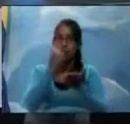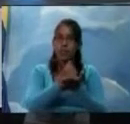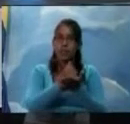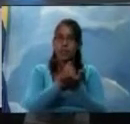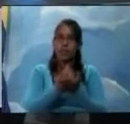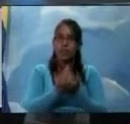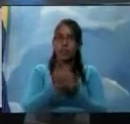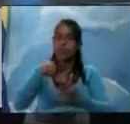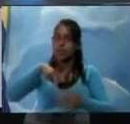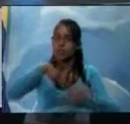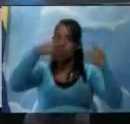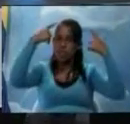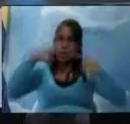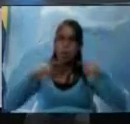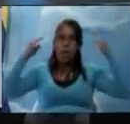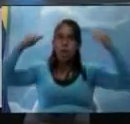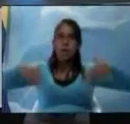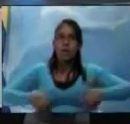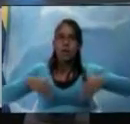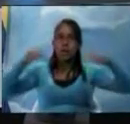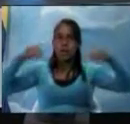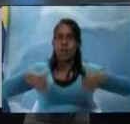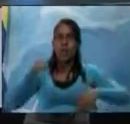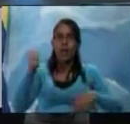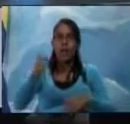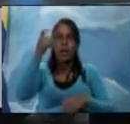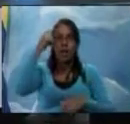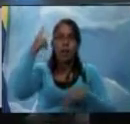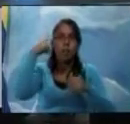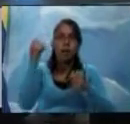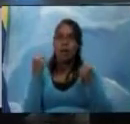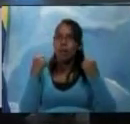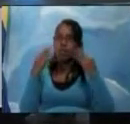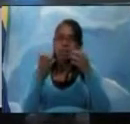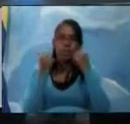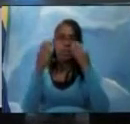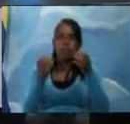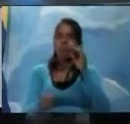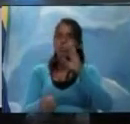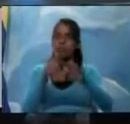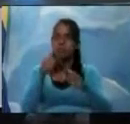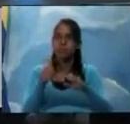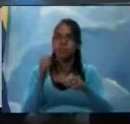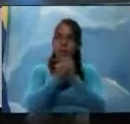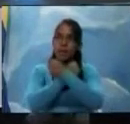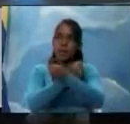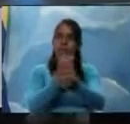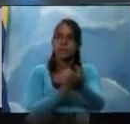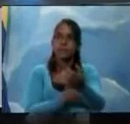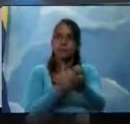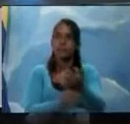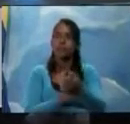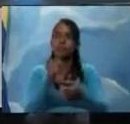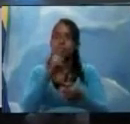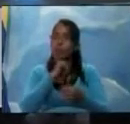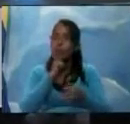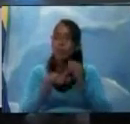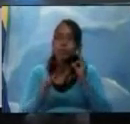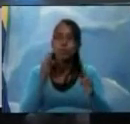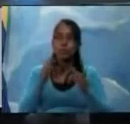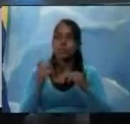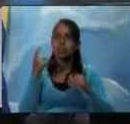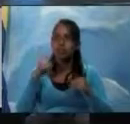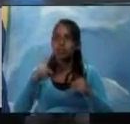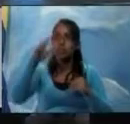trabajar. Nosotros debemos esforzarnos por multiplicarnos, amados hermanos. No es justo que